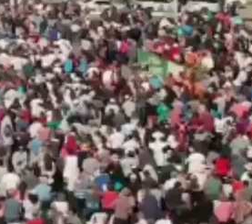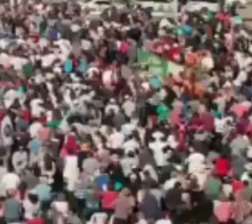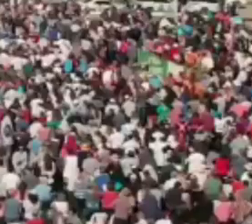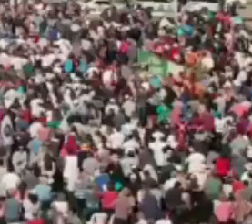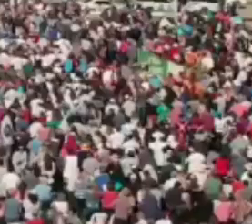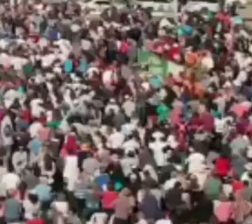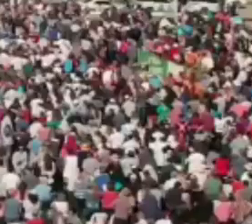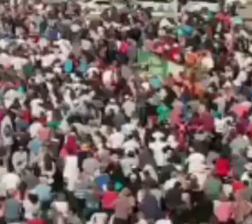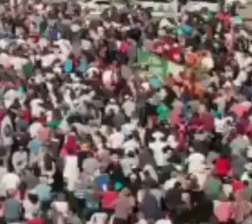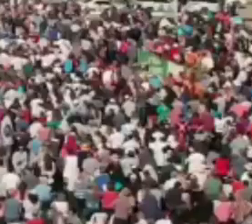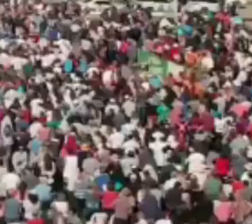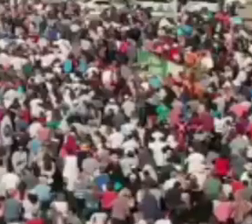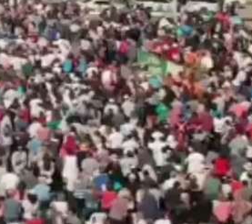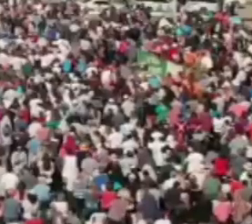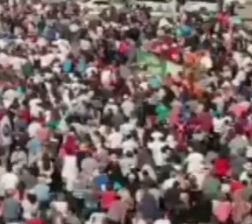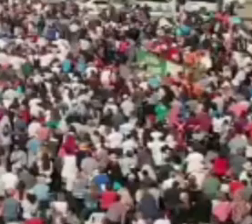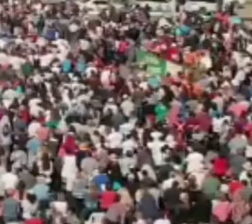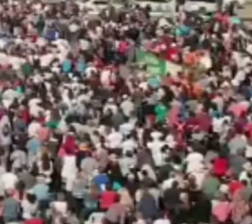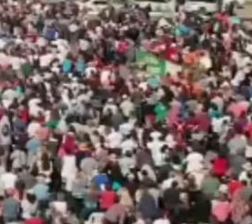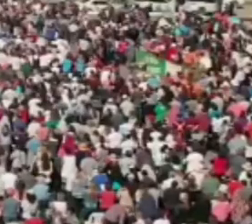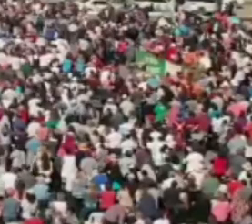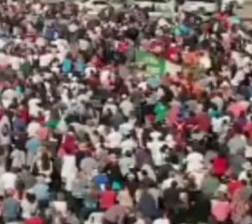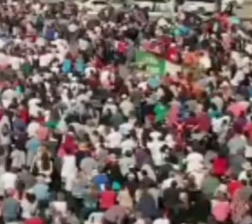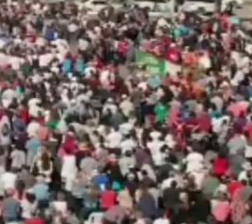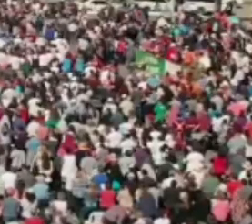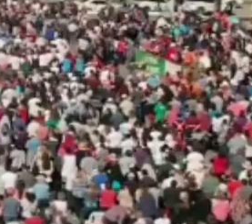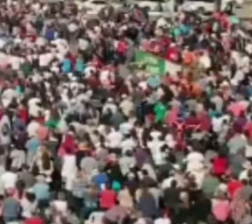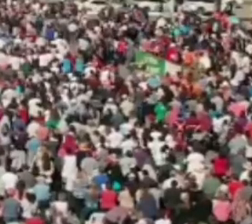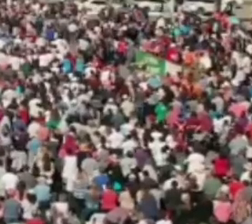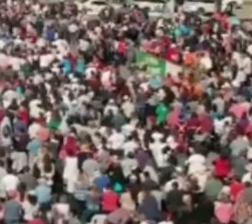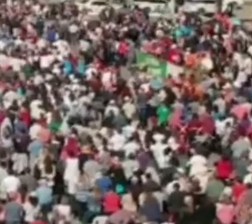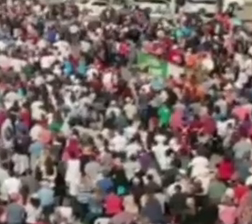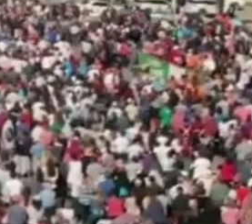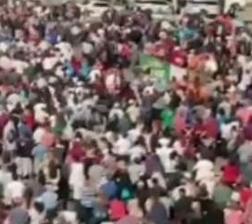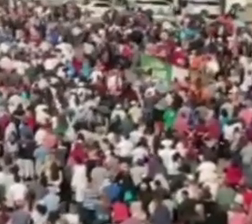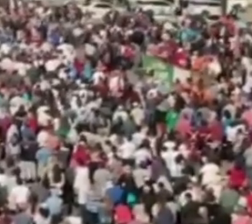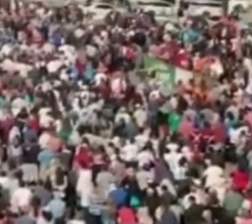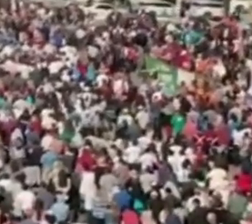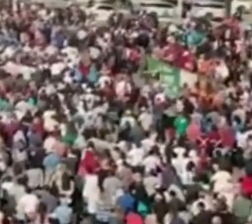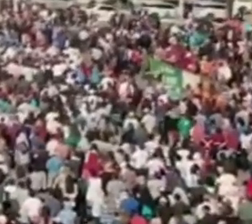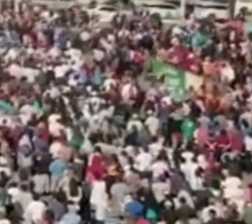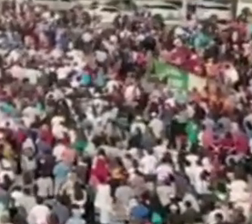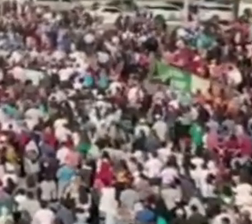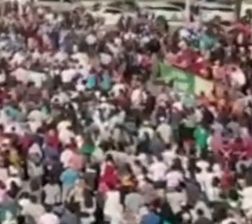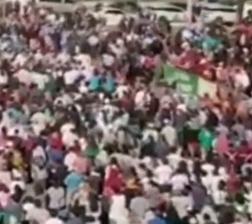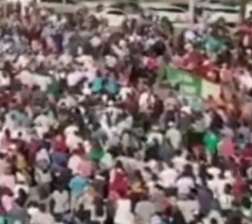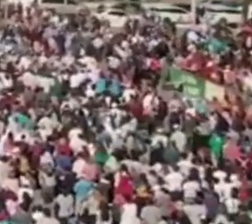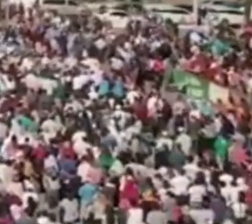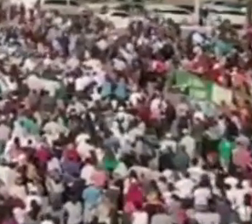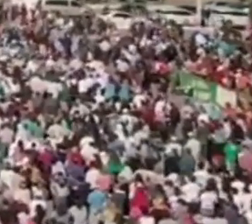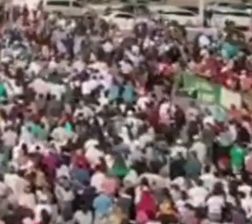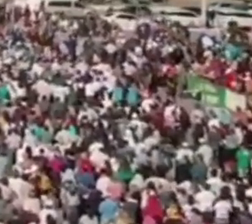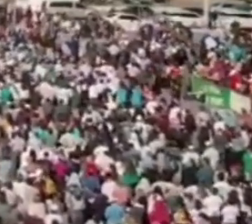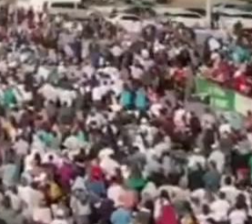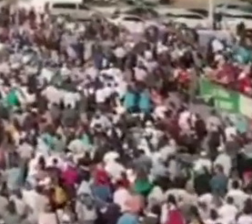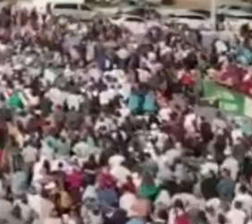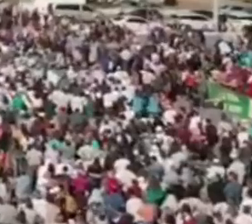sociedad cerrada y sin referencia a Dios y a los valores morales y espirituales.